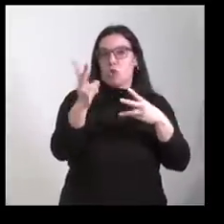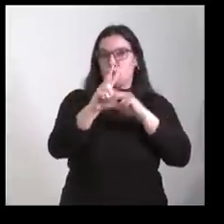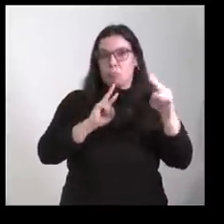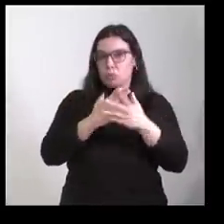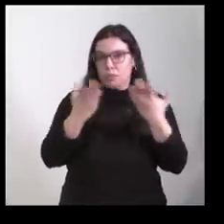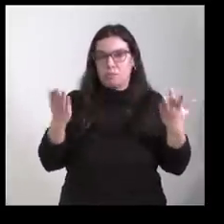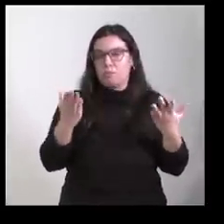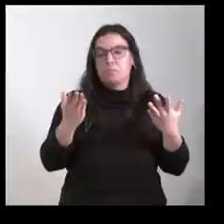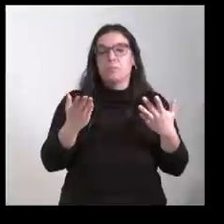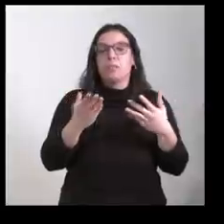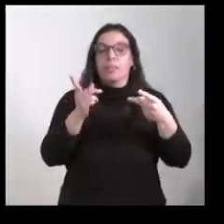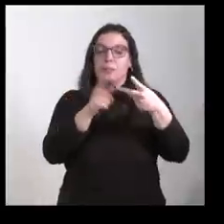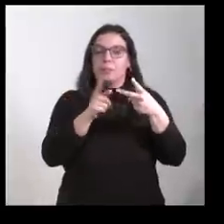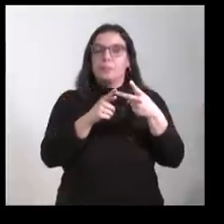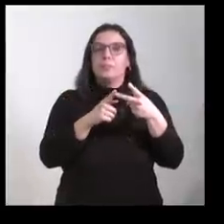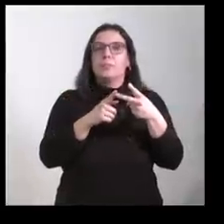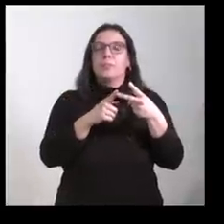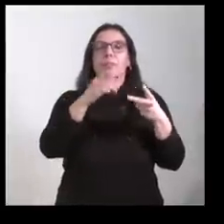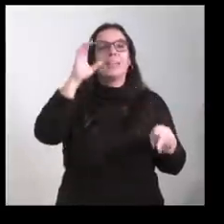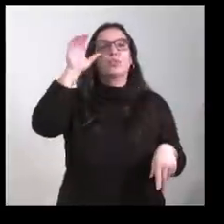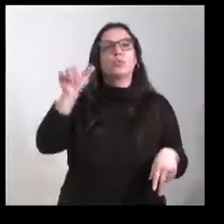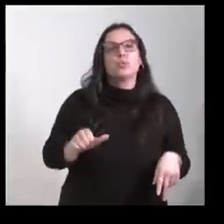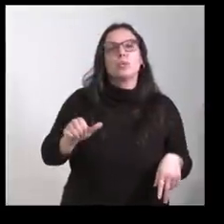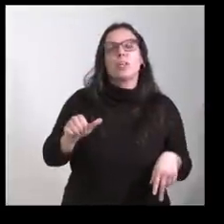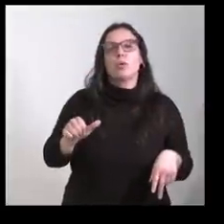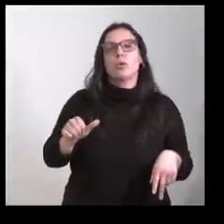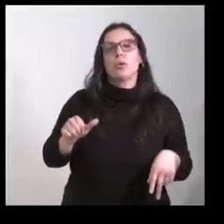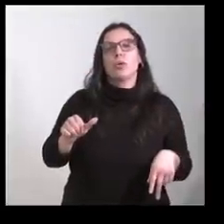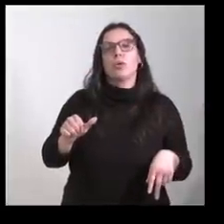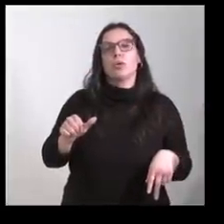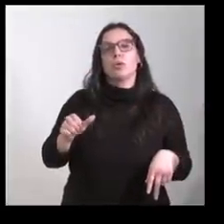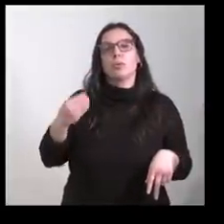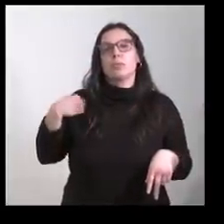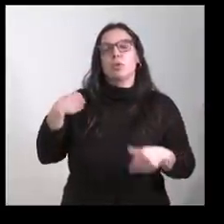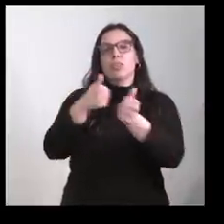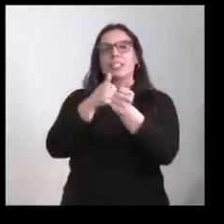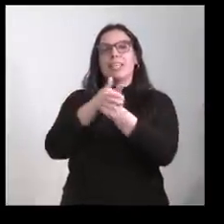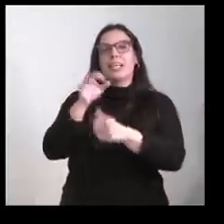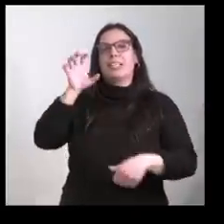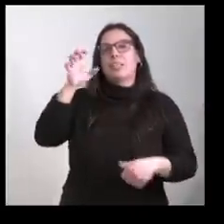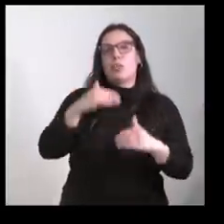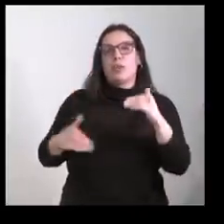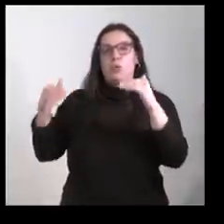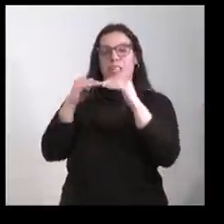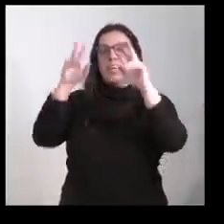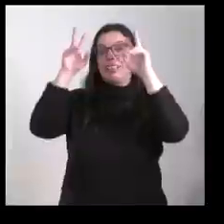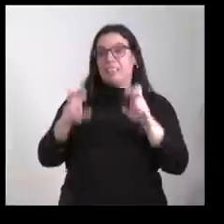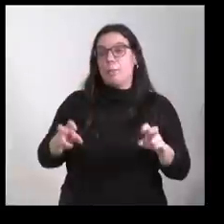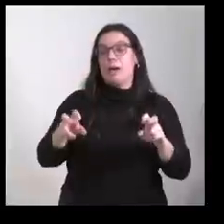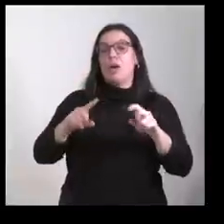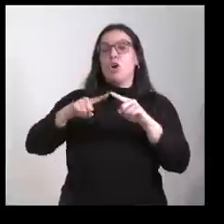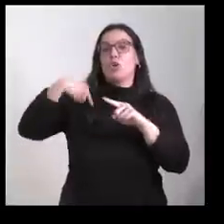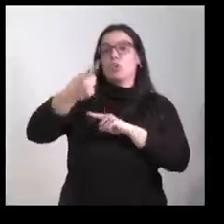o los dos si quieren la primera se han escuchado las declaraciones y el tono de la secretaría de estado sobre las consecuencias de la aplicación del